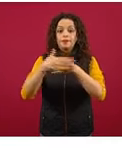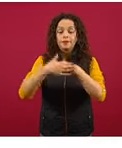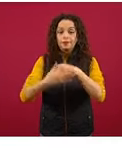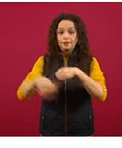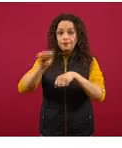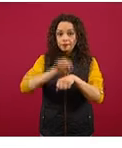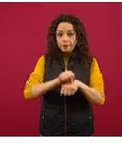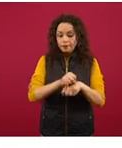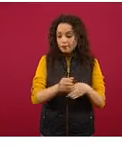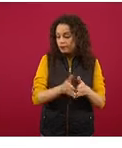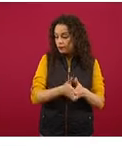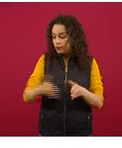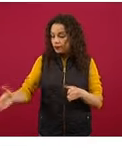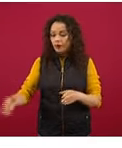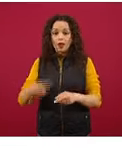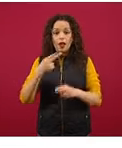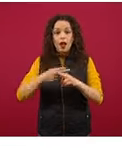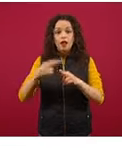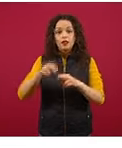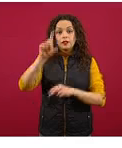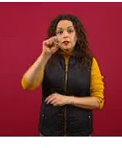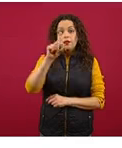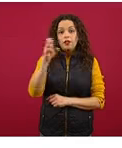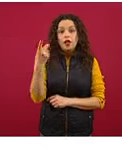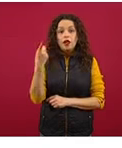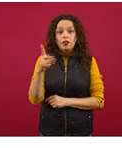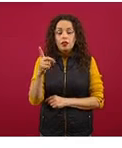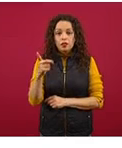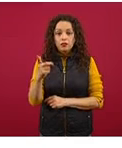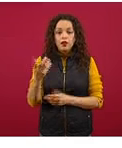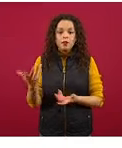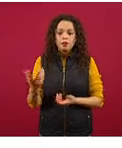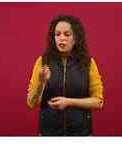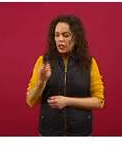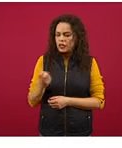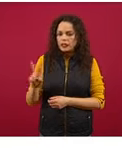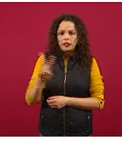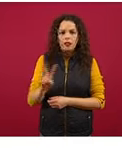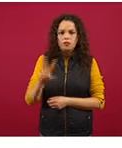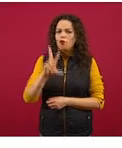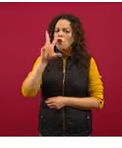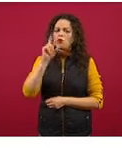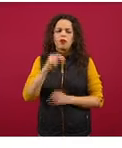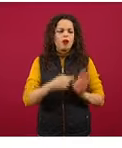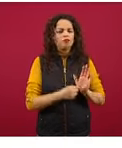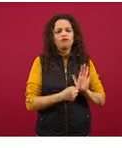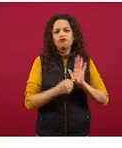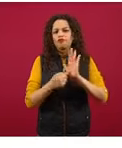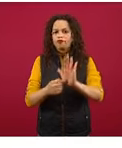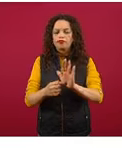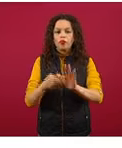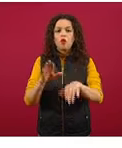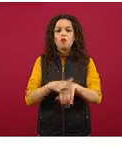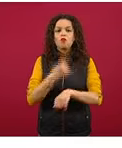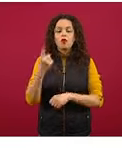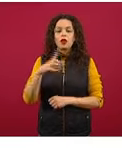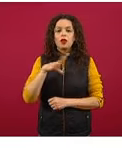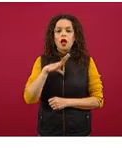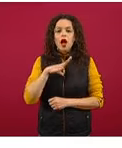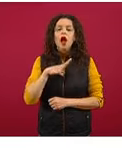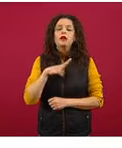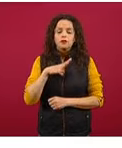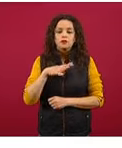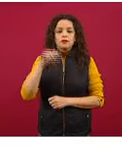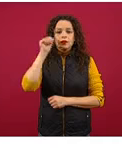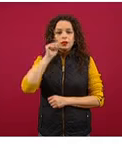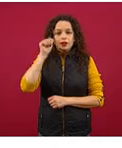el 20 de diciembre. En este viernes que pasó no se presenta una actualización porque es una estimación